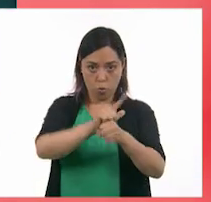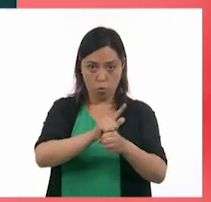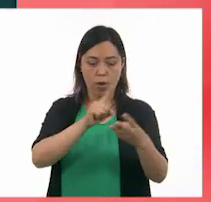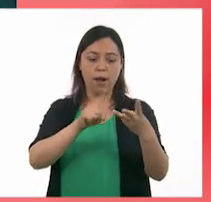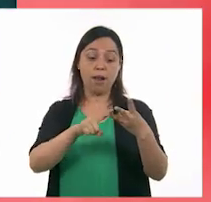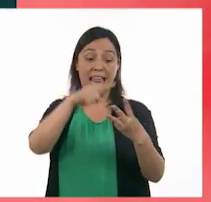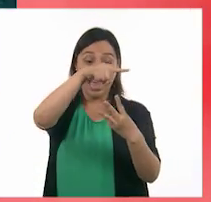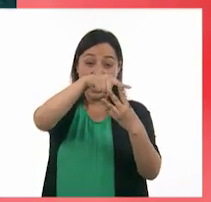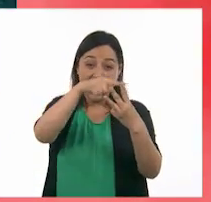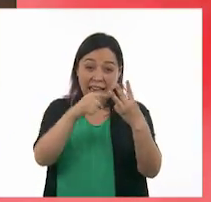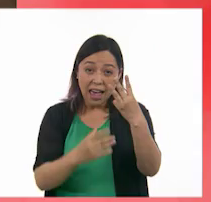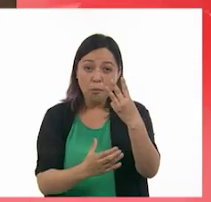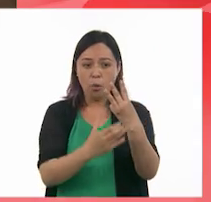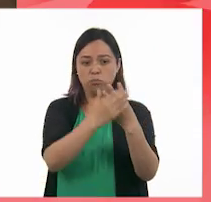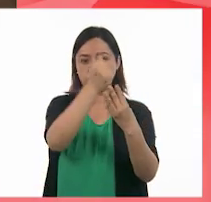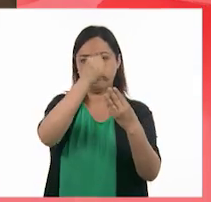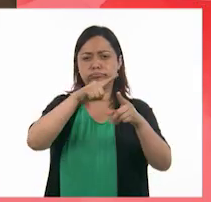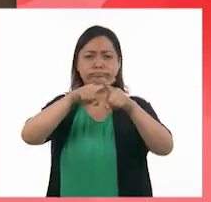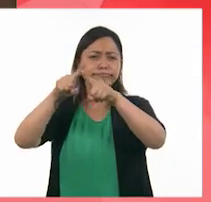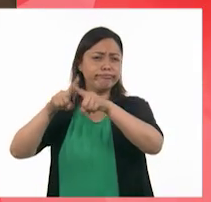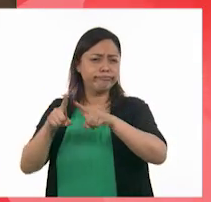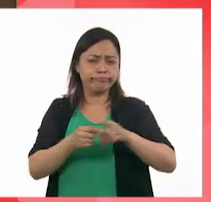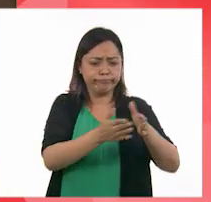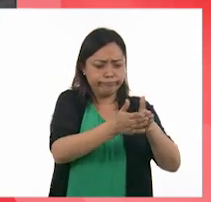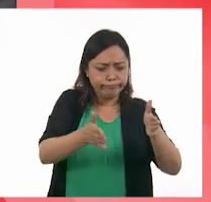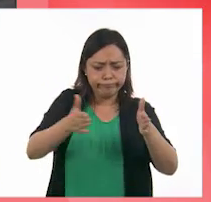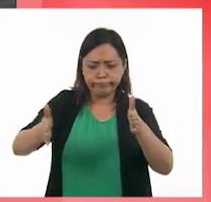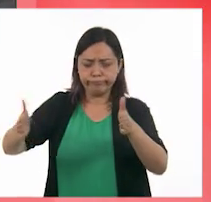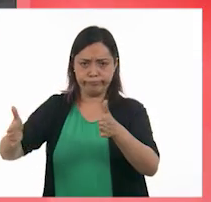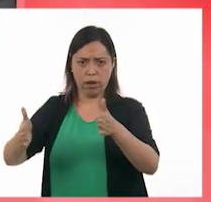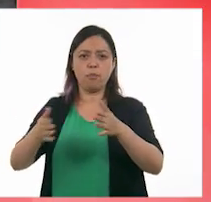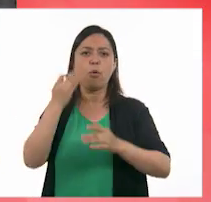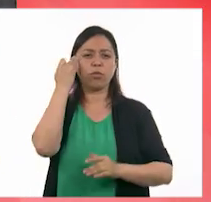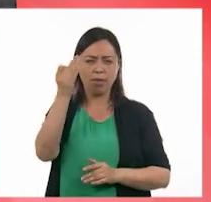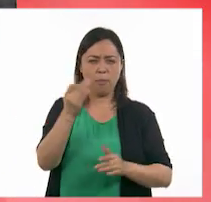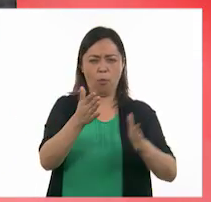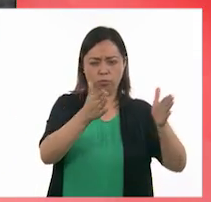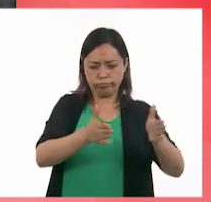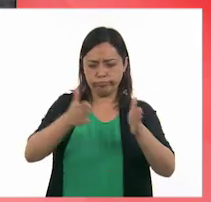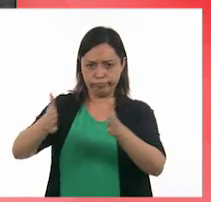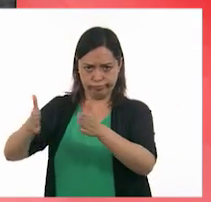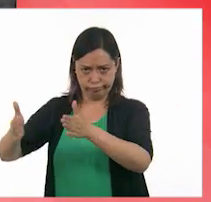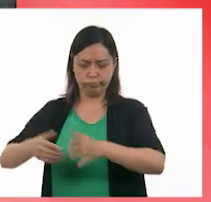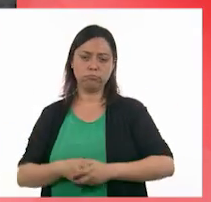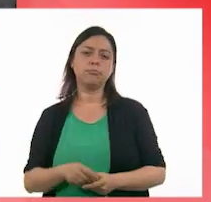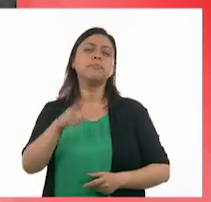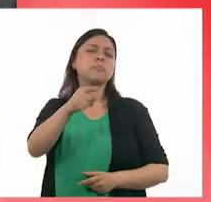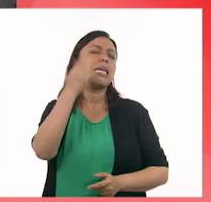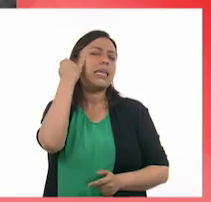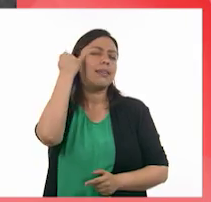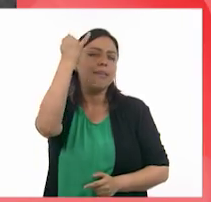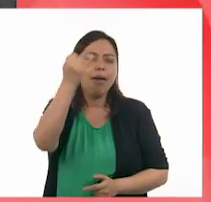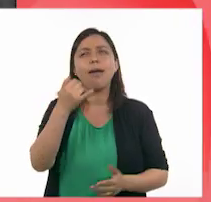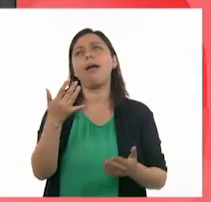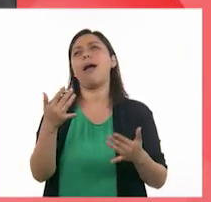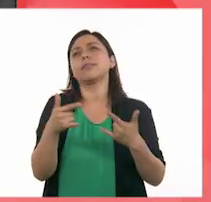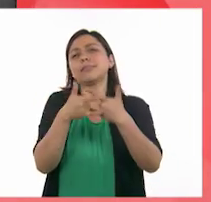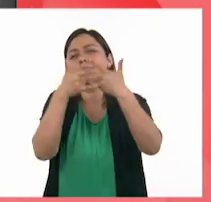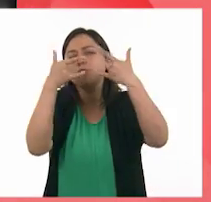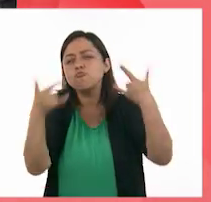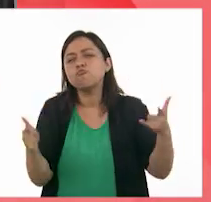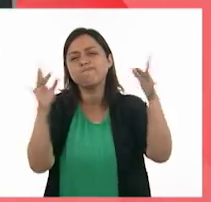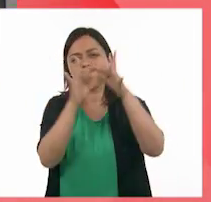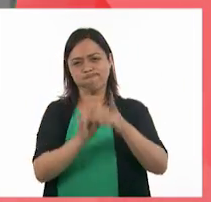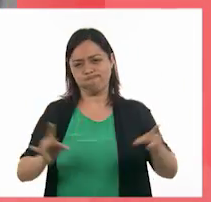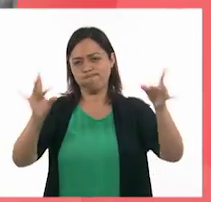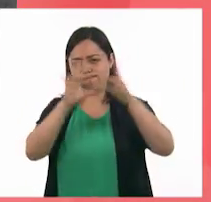integrados en diferentes facetas y tiempos en la historia de Mexicali. Hay mitos, hay muchas historias que se